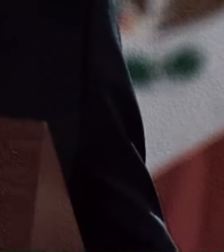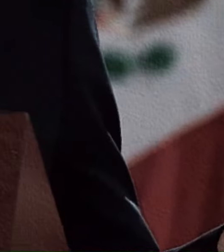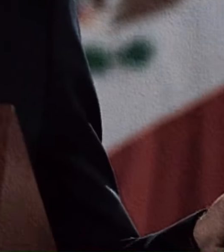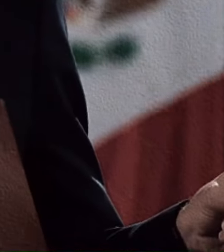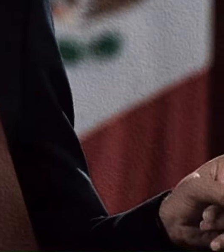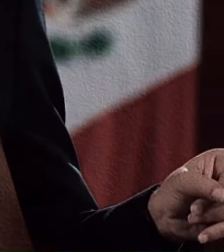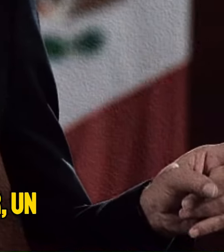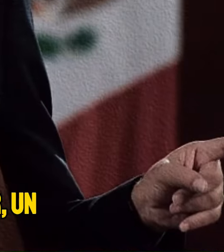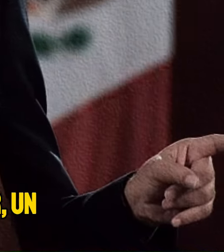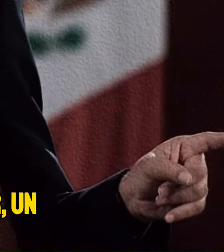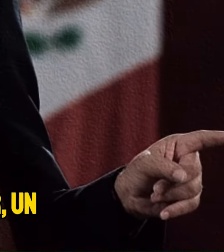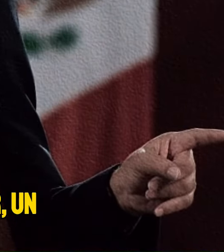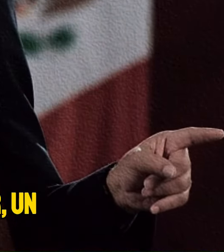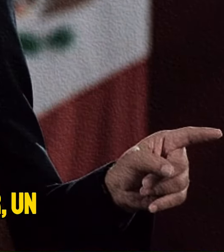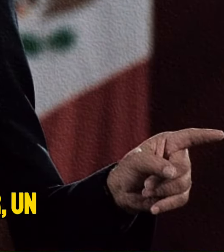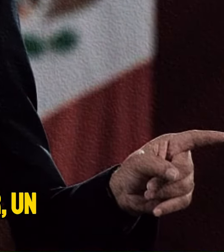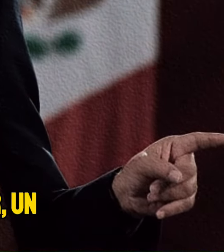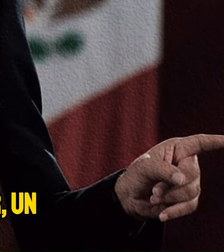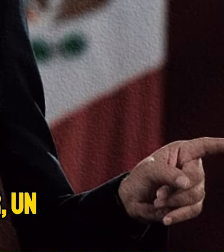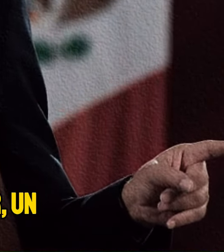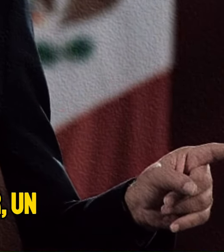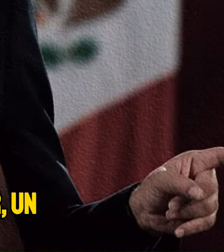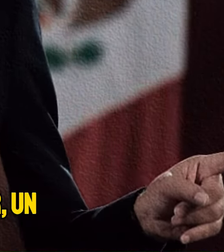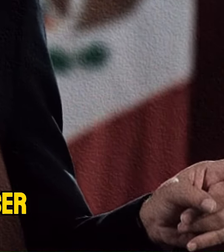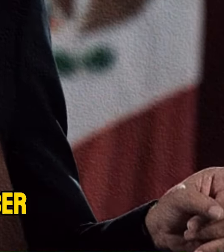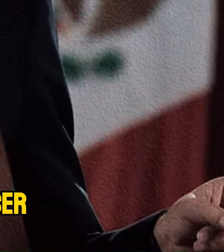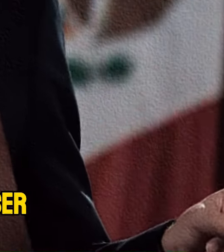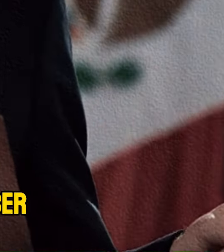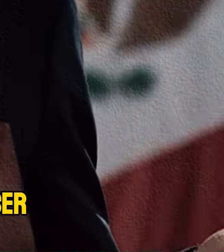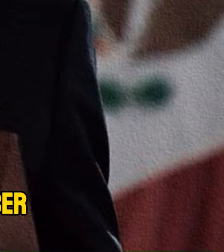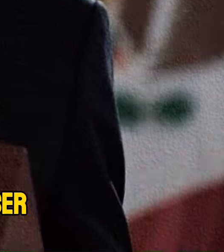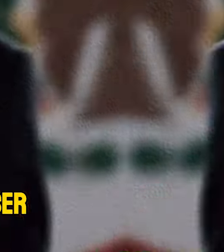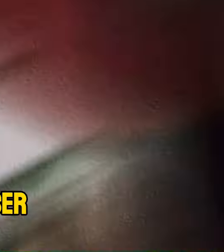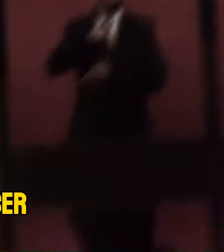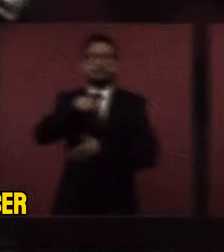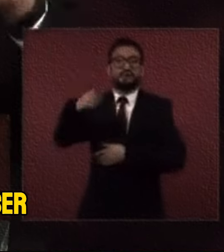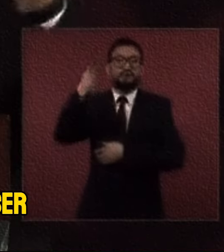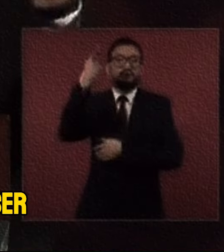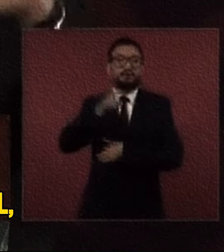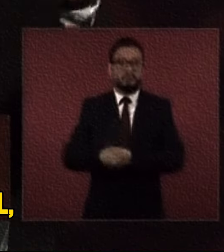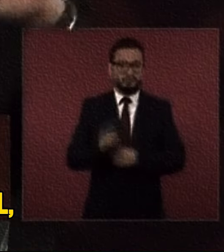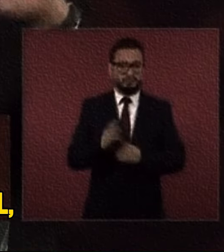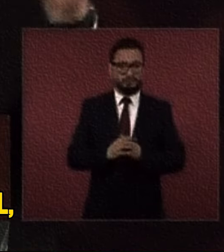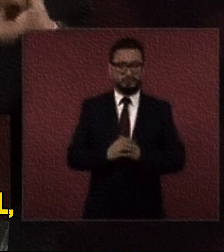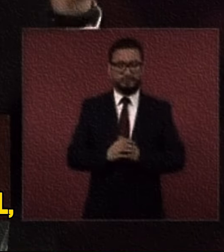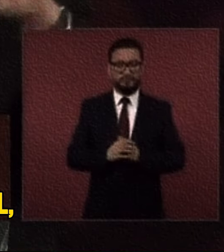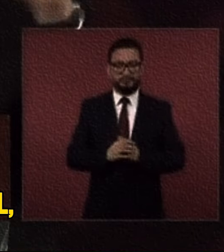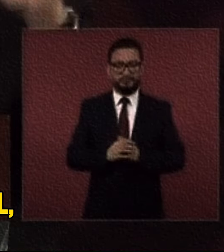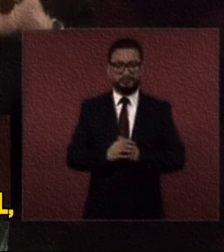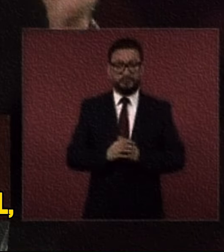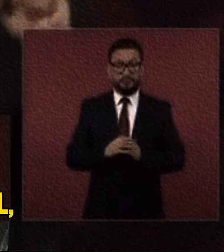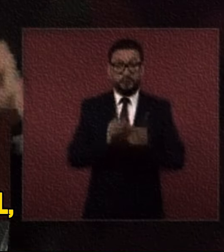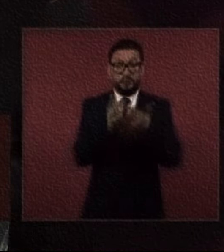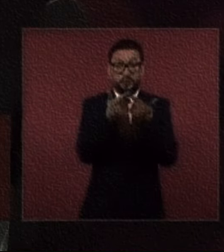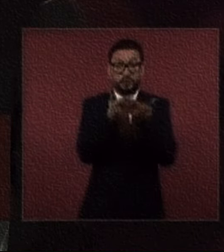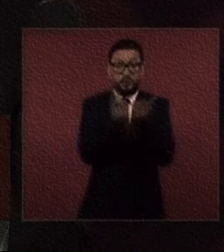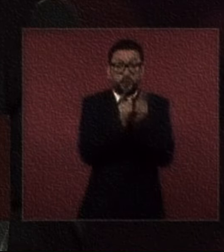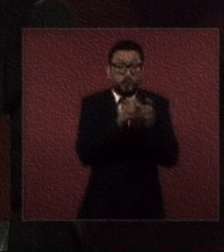federal. Solo que fuese yo un ambicioso, vulgar, un politiquero, estaría yo pensando en ser jefe máximo o caudillo o líder